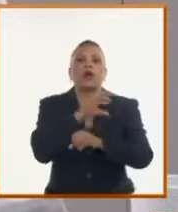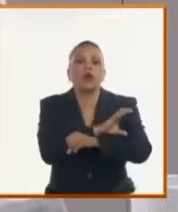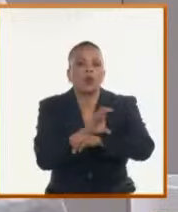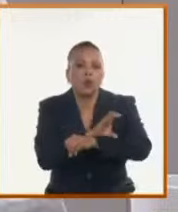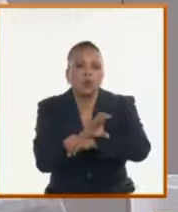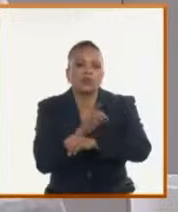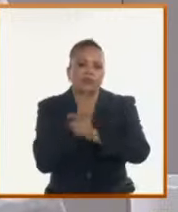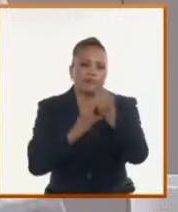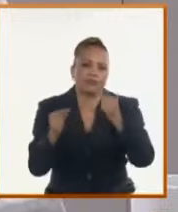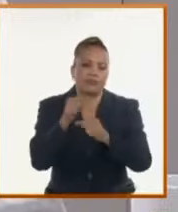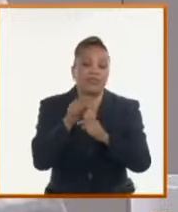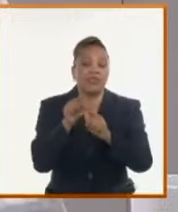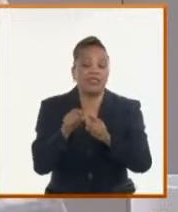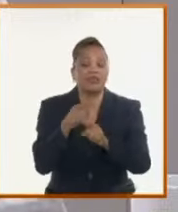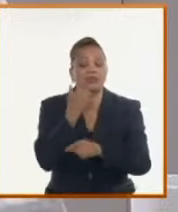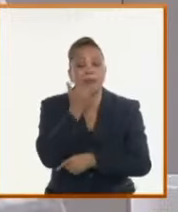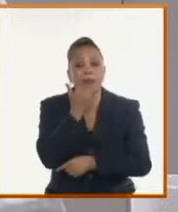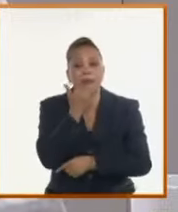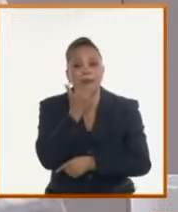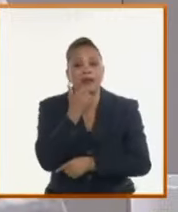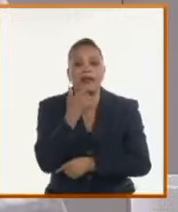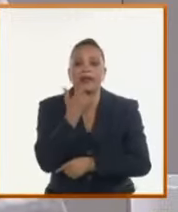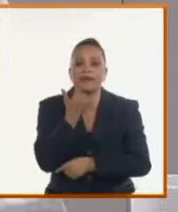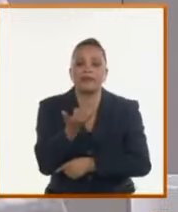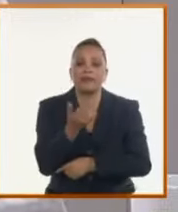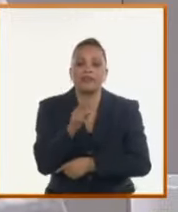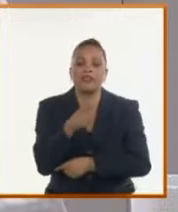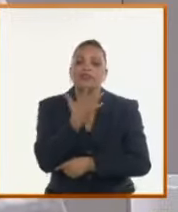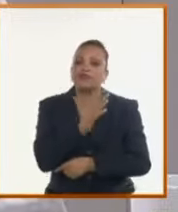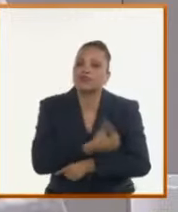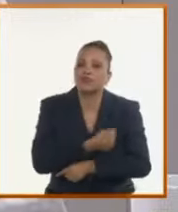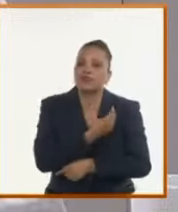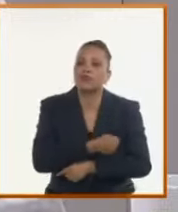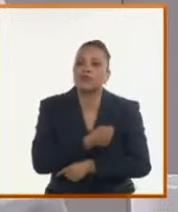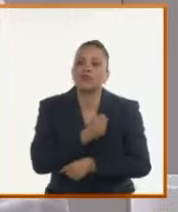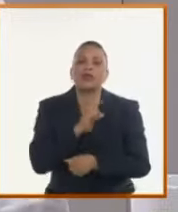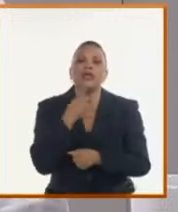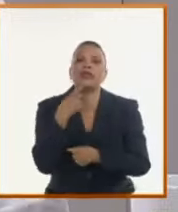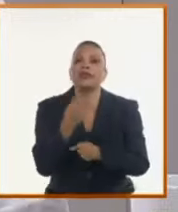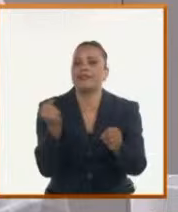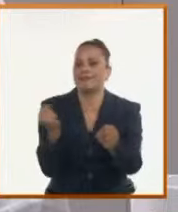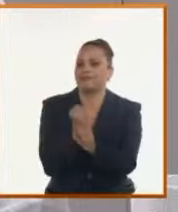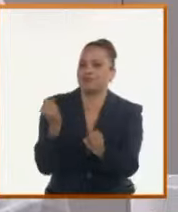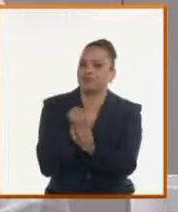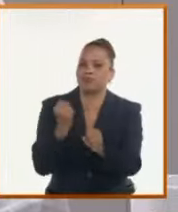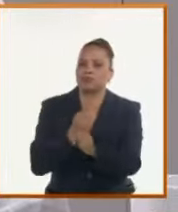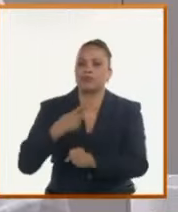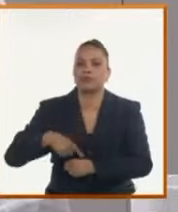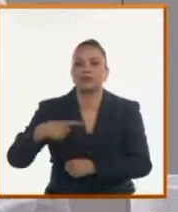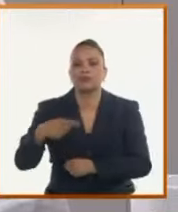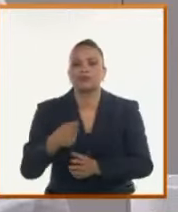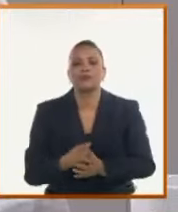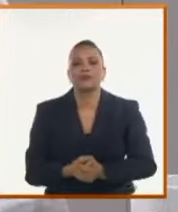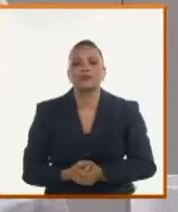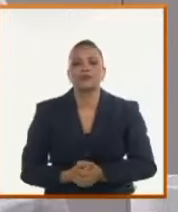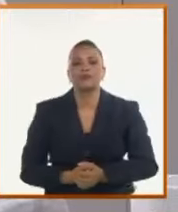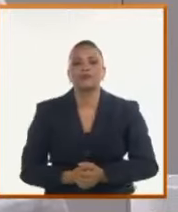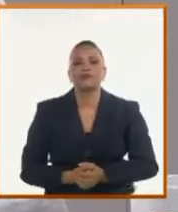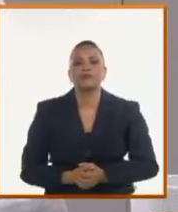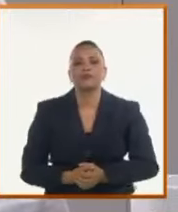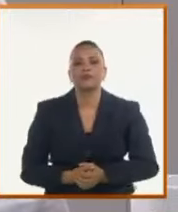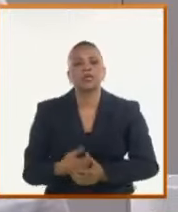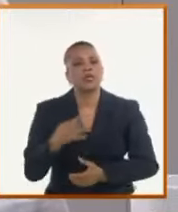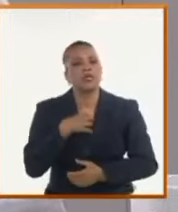todo los coches que son los que más incidencia tienen y más sufren en la sobreexplotación en estos momentos existen